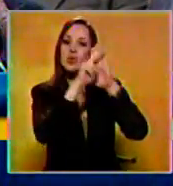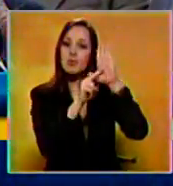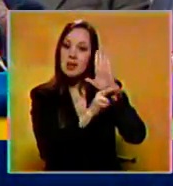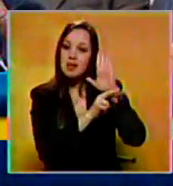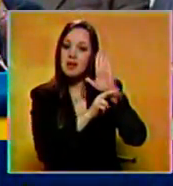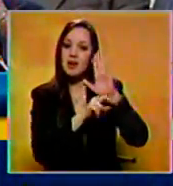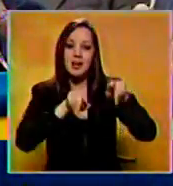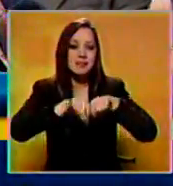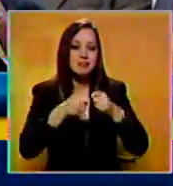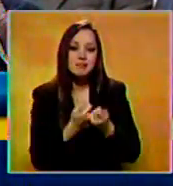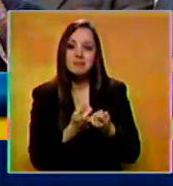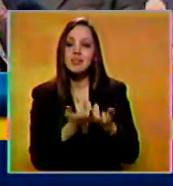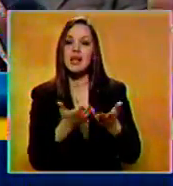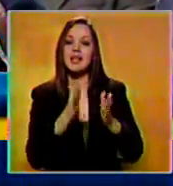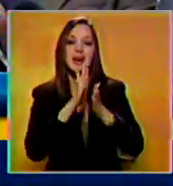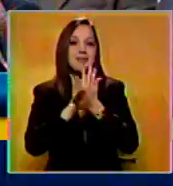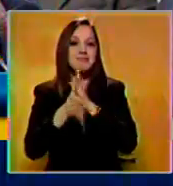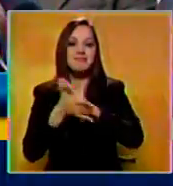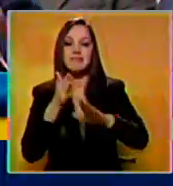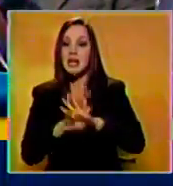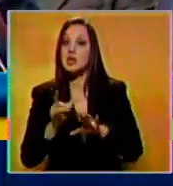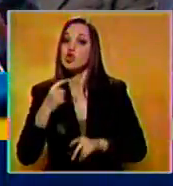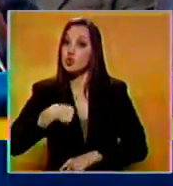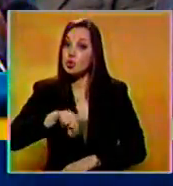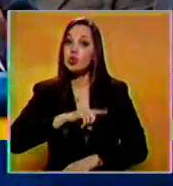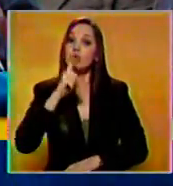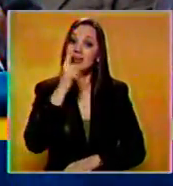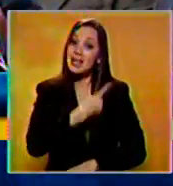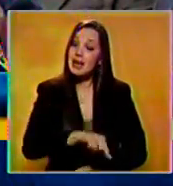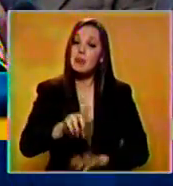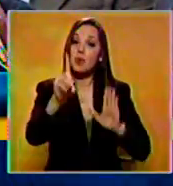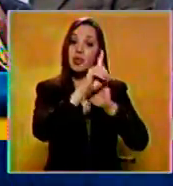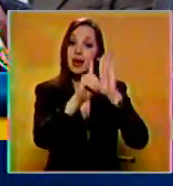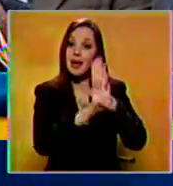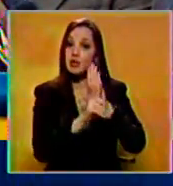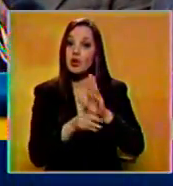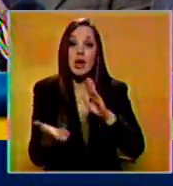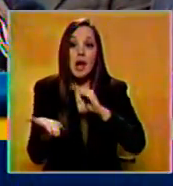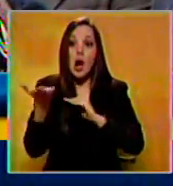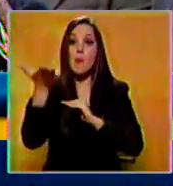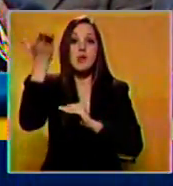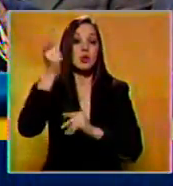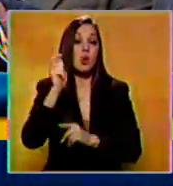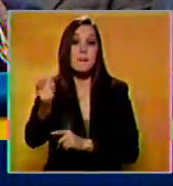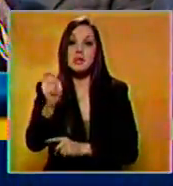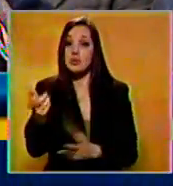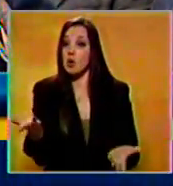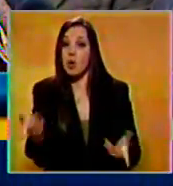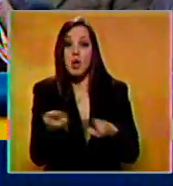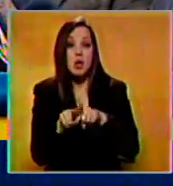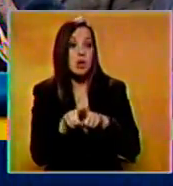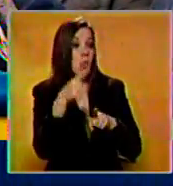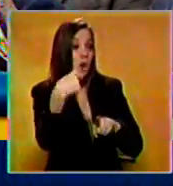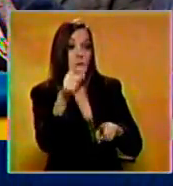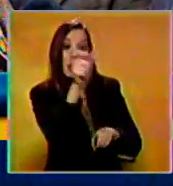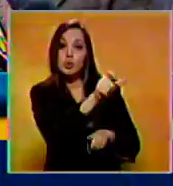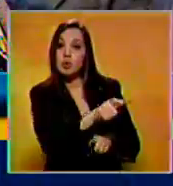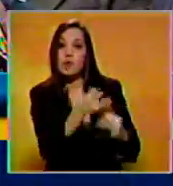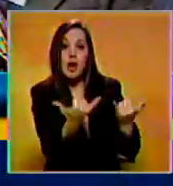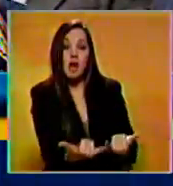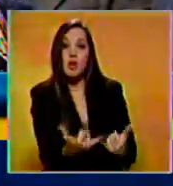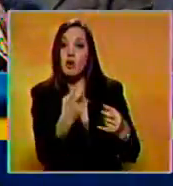teníamos derecho a que se nos equiparara los ajustes de los incrementos de la pensión, igual como se le hace a los trabajadores